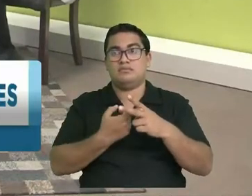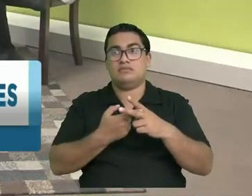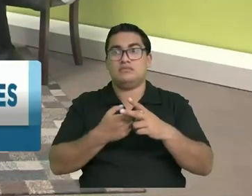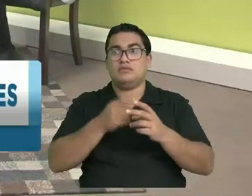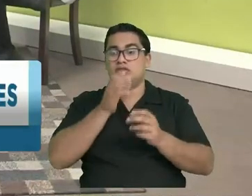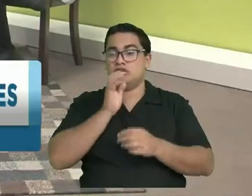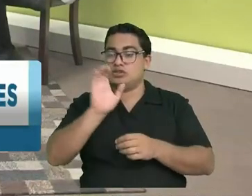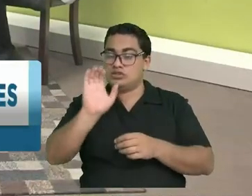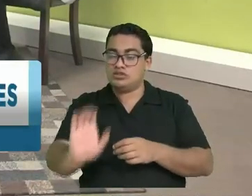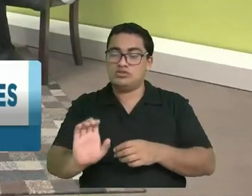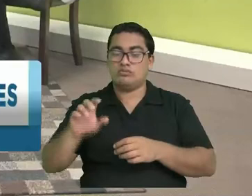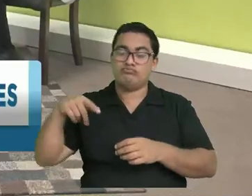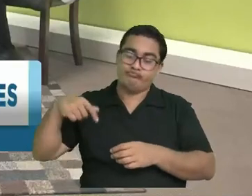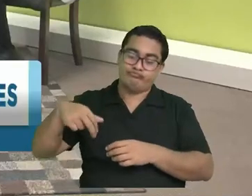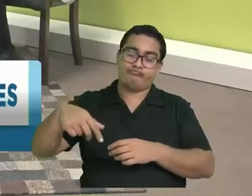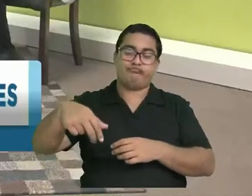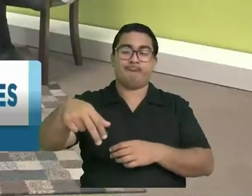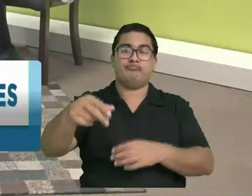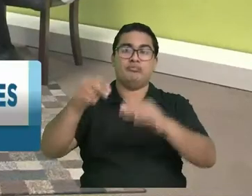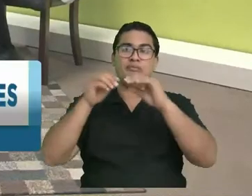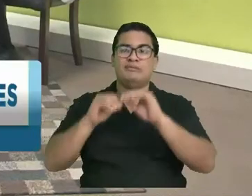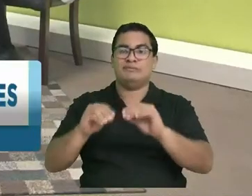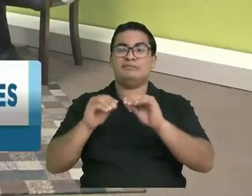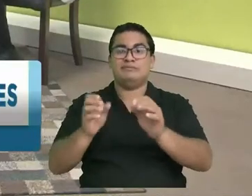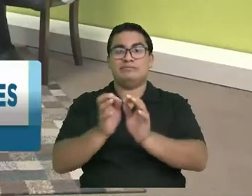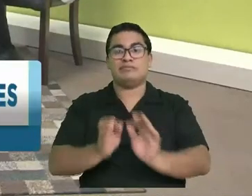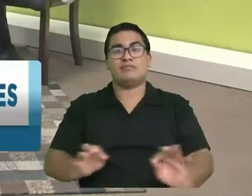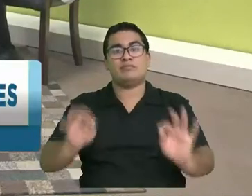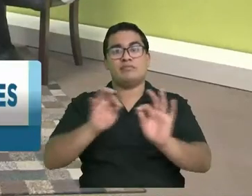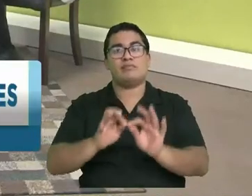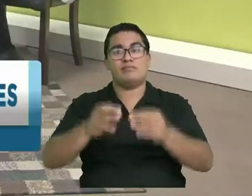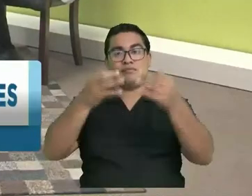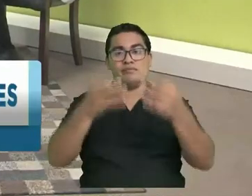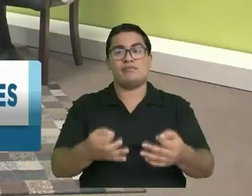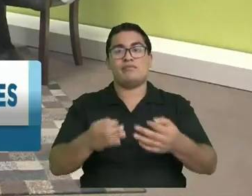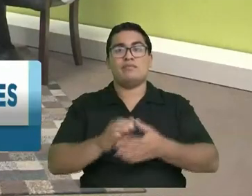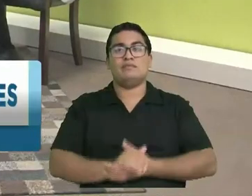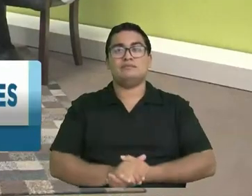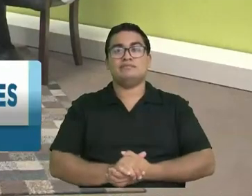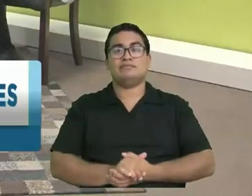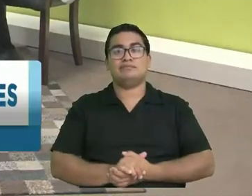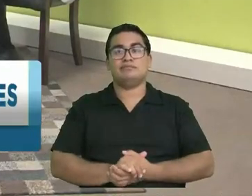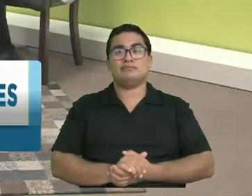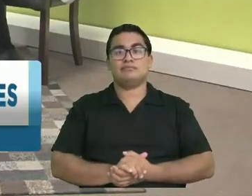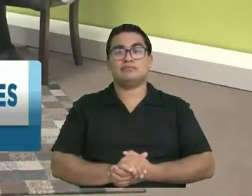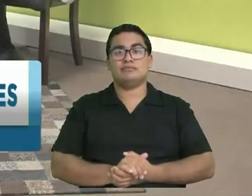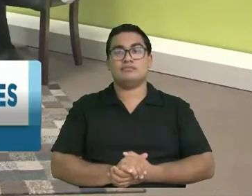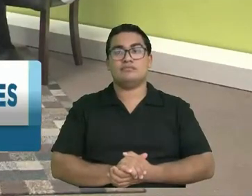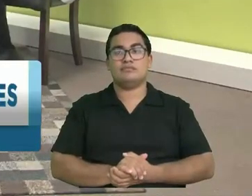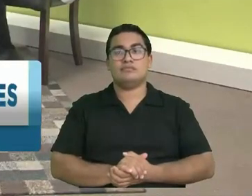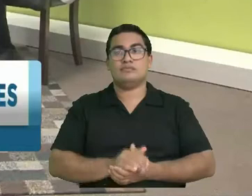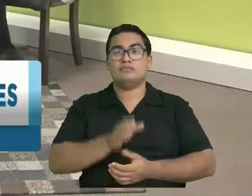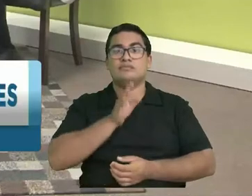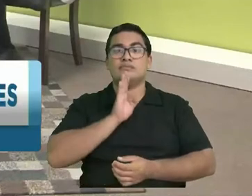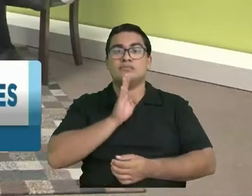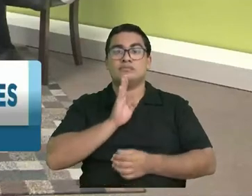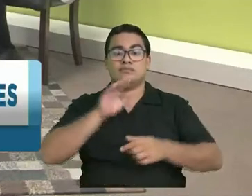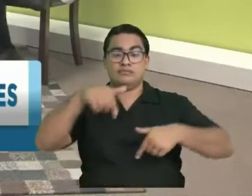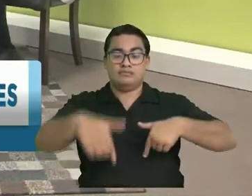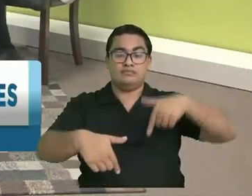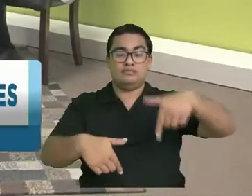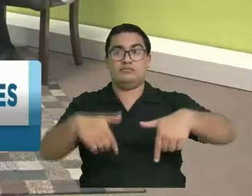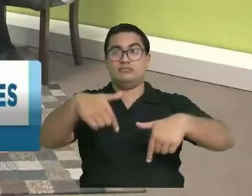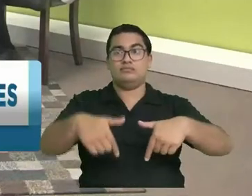de la educación de nosotros, indicarle una postura correcta. Porque hablando de tacones, acordate que